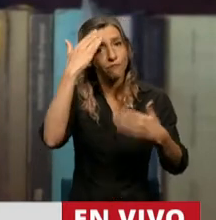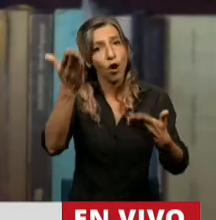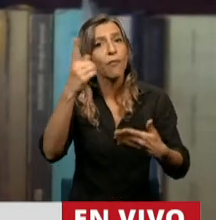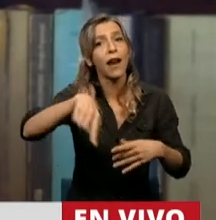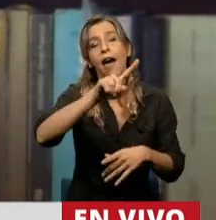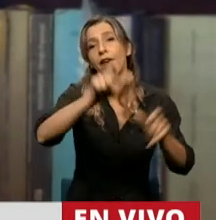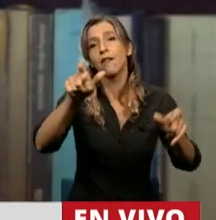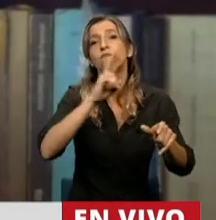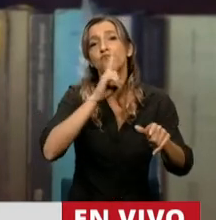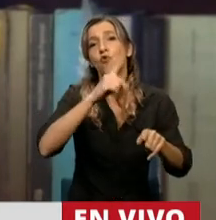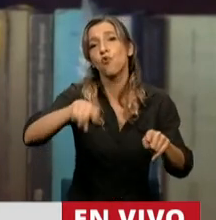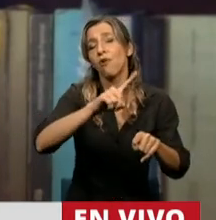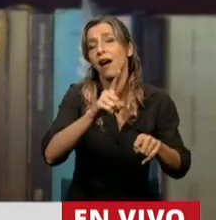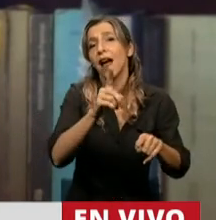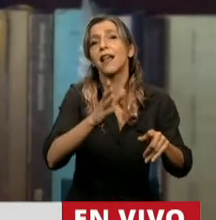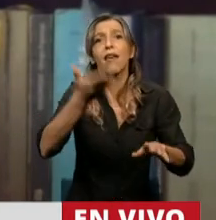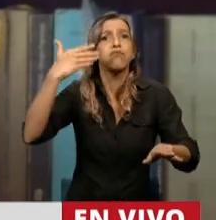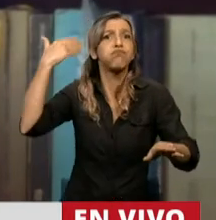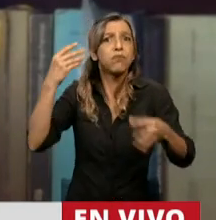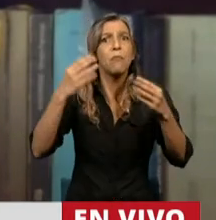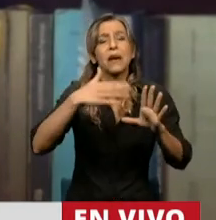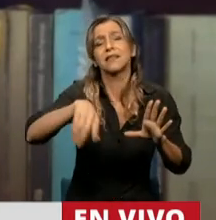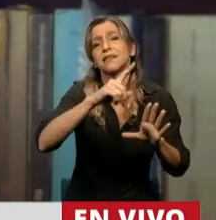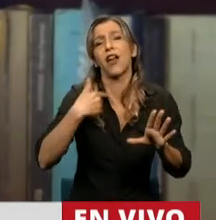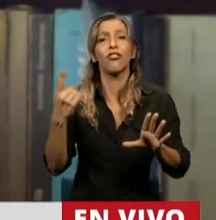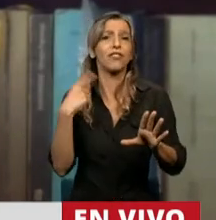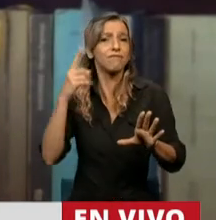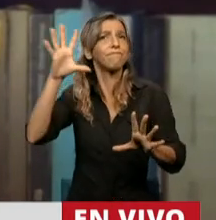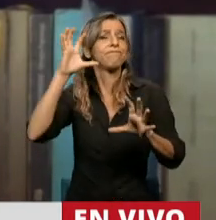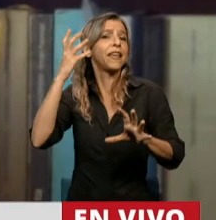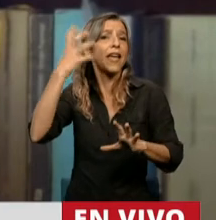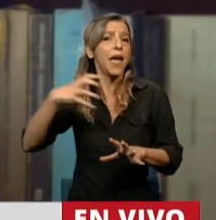Y sin dudas, la voz de Evita esa noche para